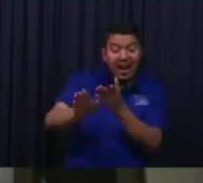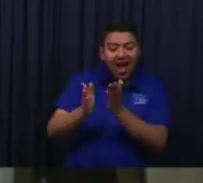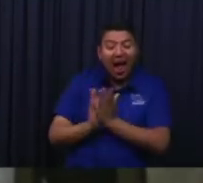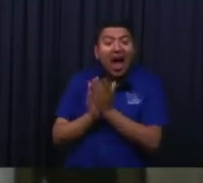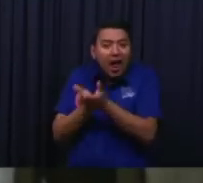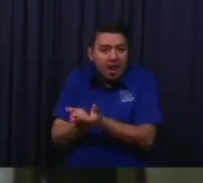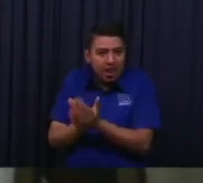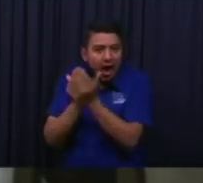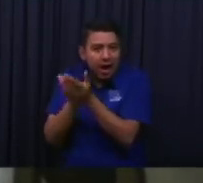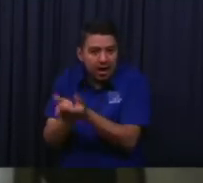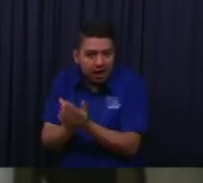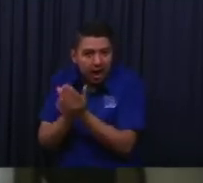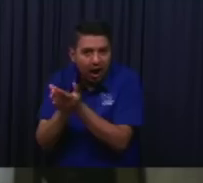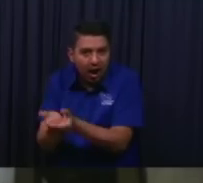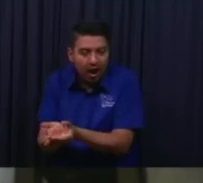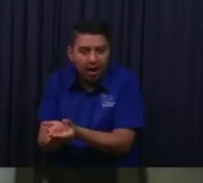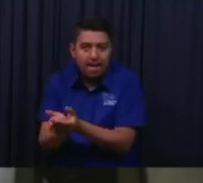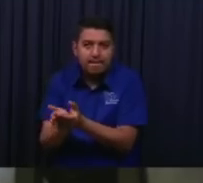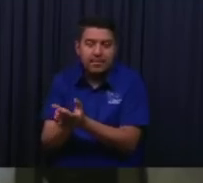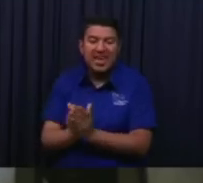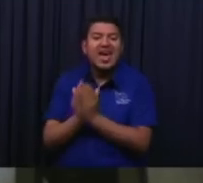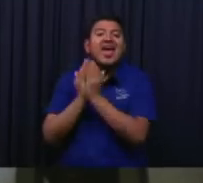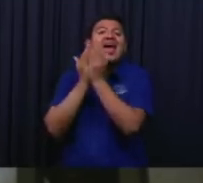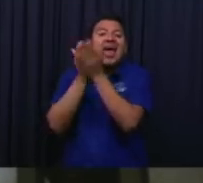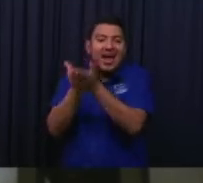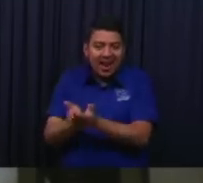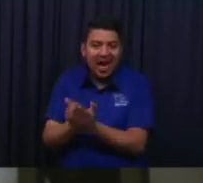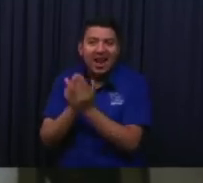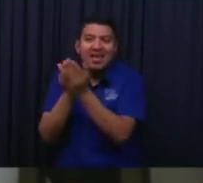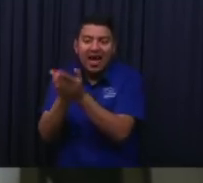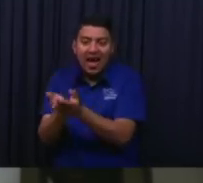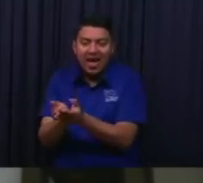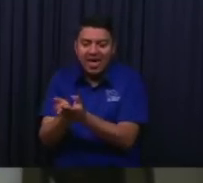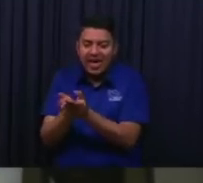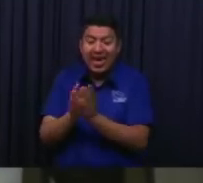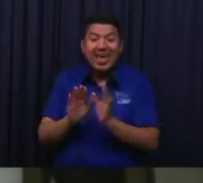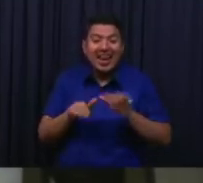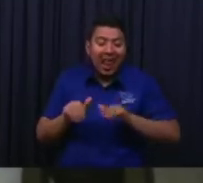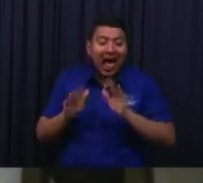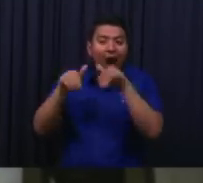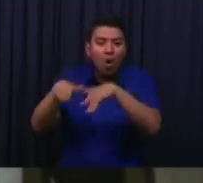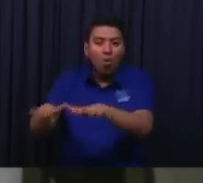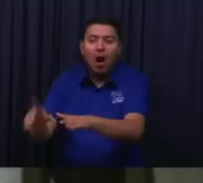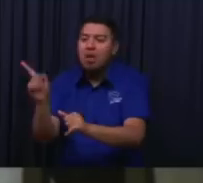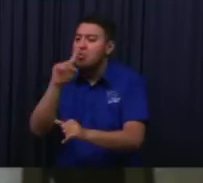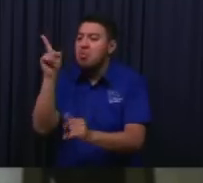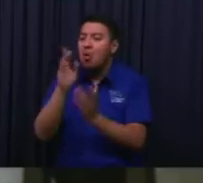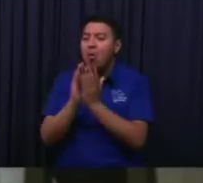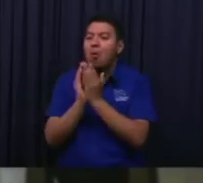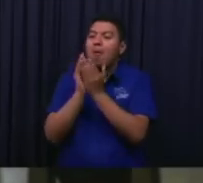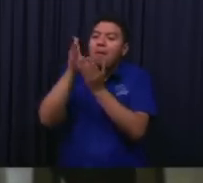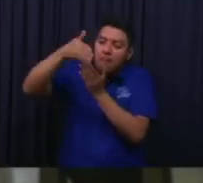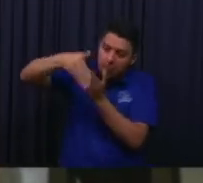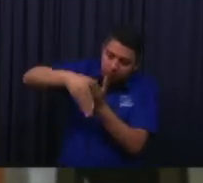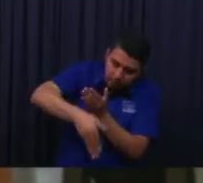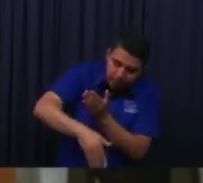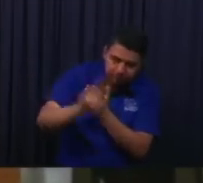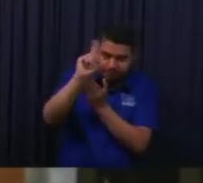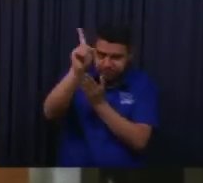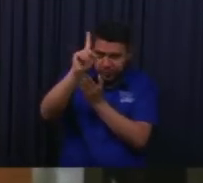Al impermeabilizar el arca en medio del diluvio no se iba de ninguna manera a hundir. Entonces de